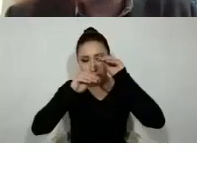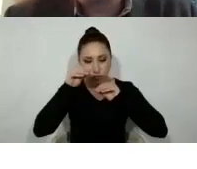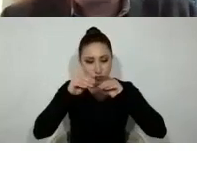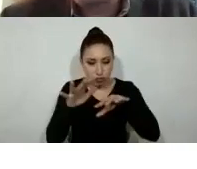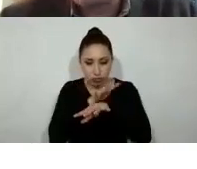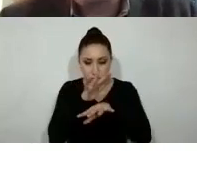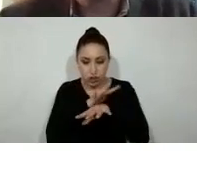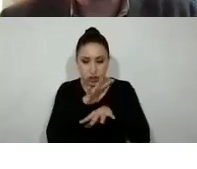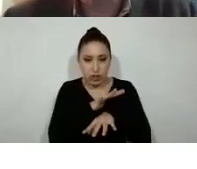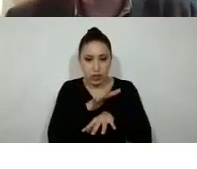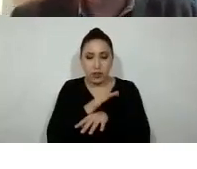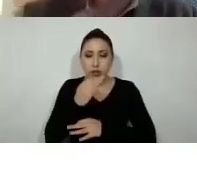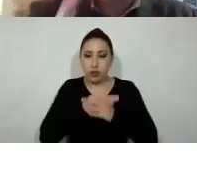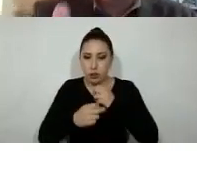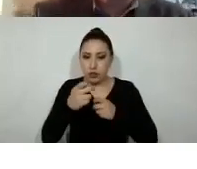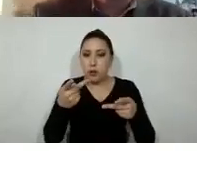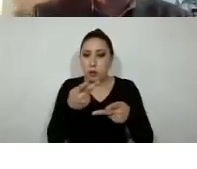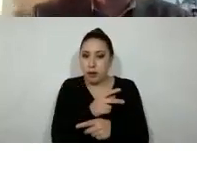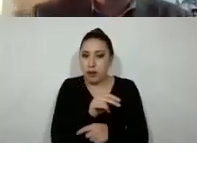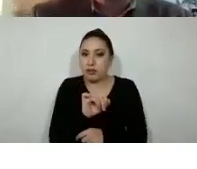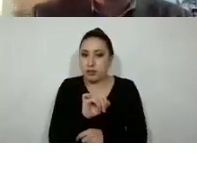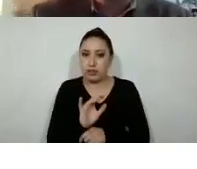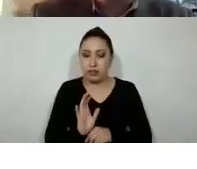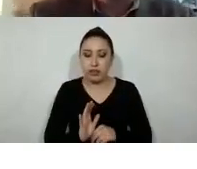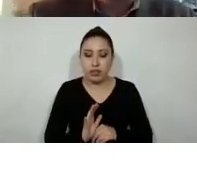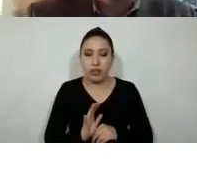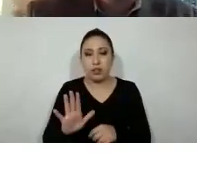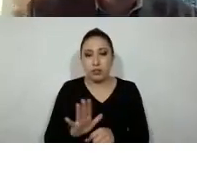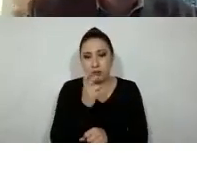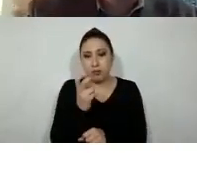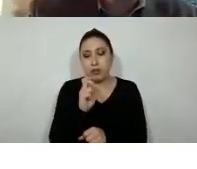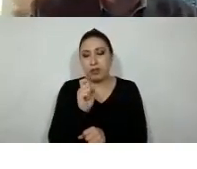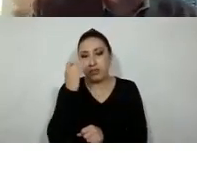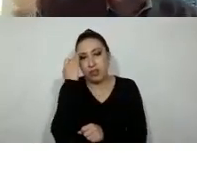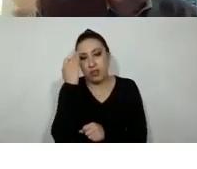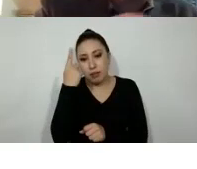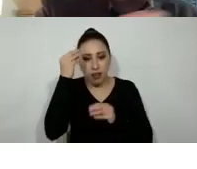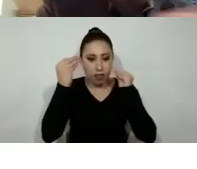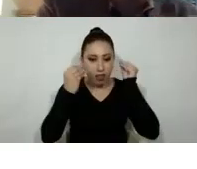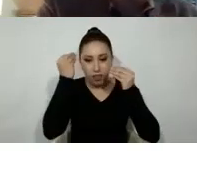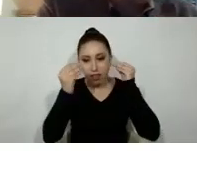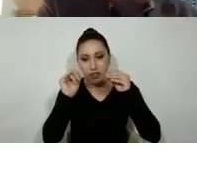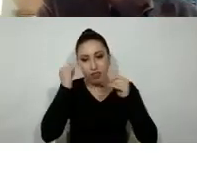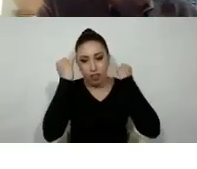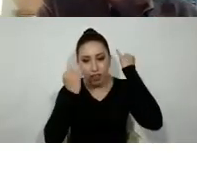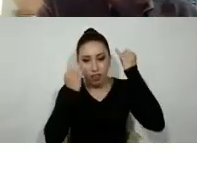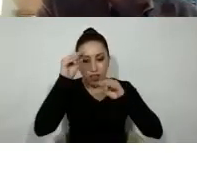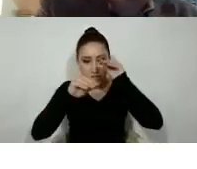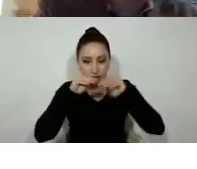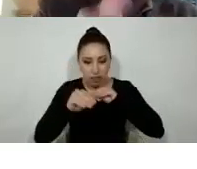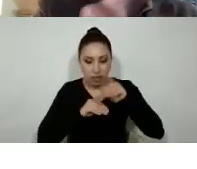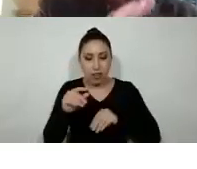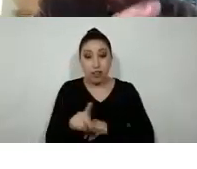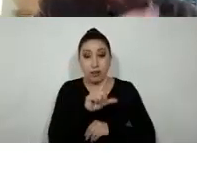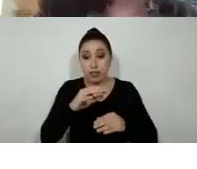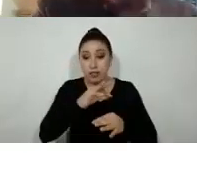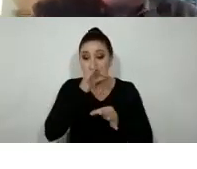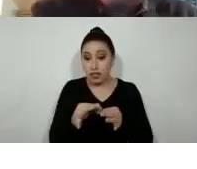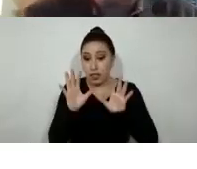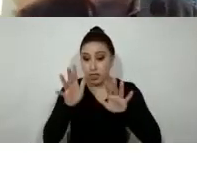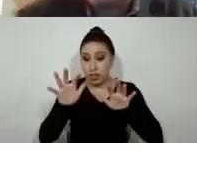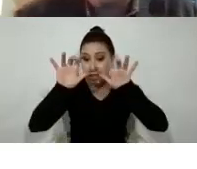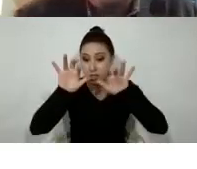Eso llega a ocurrir, pues, en esa instancia. Por eso es que también se tarda. Después empieza otro traslado, que es el traslado